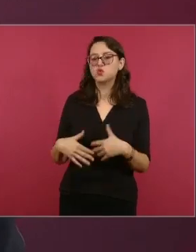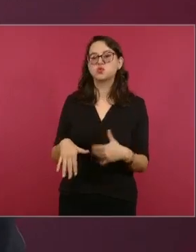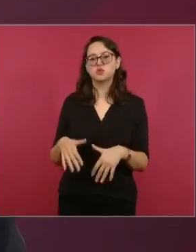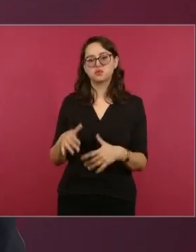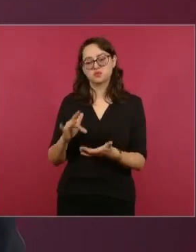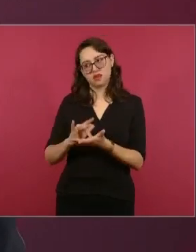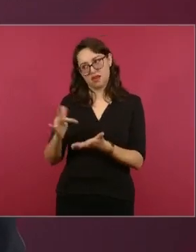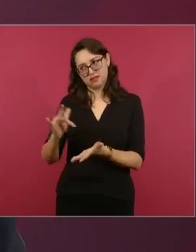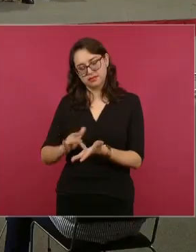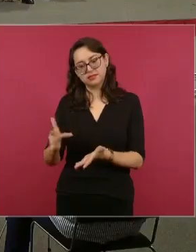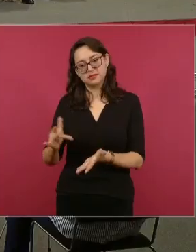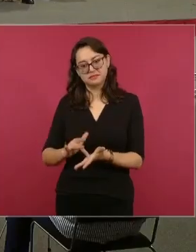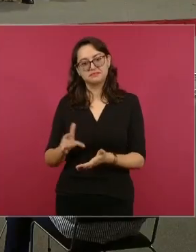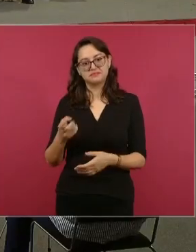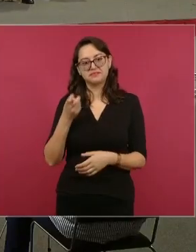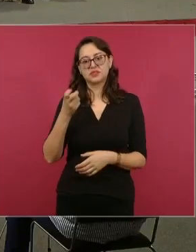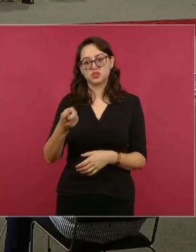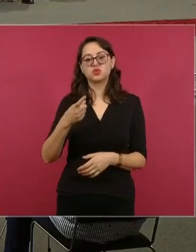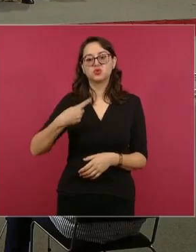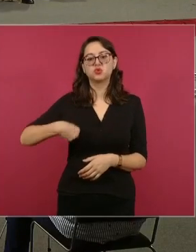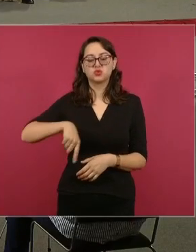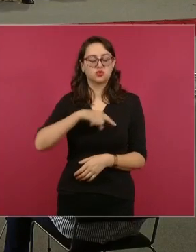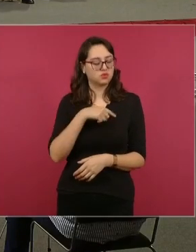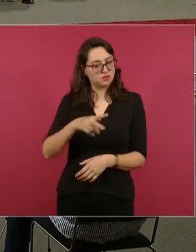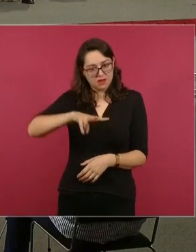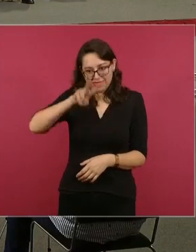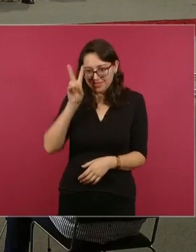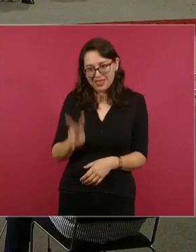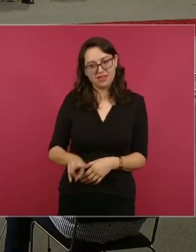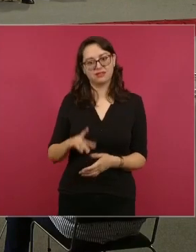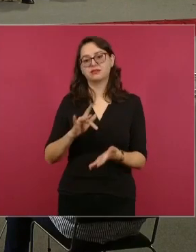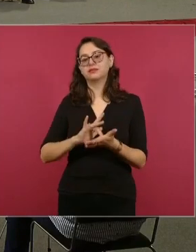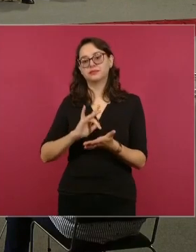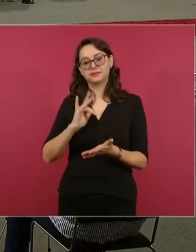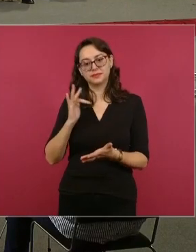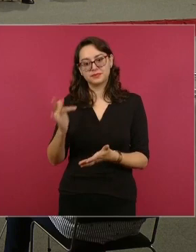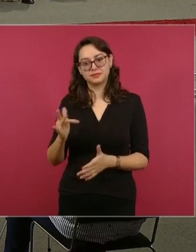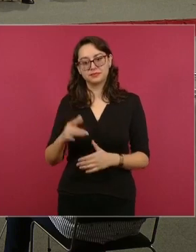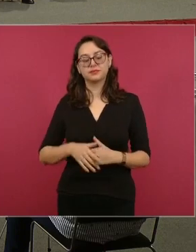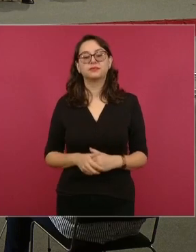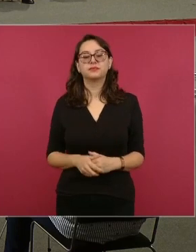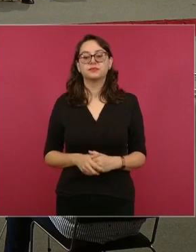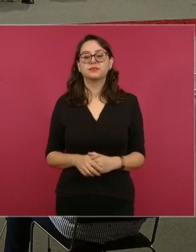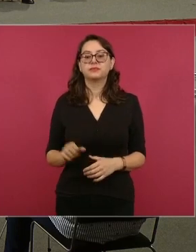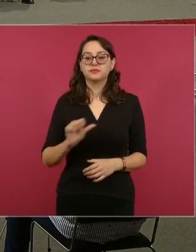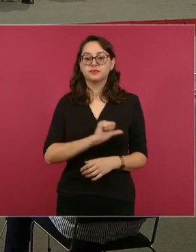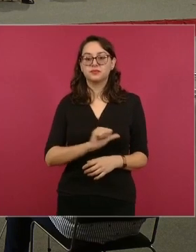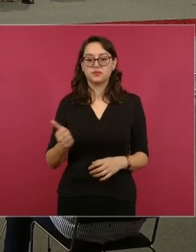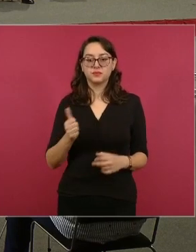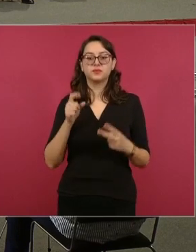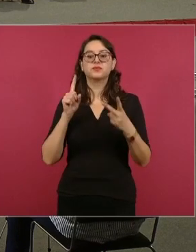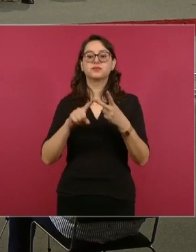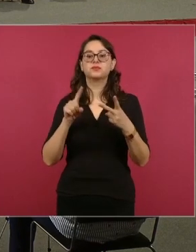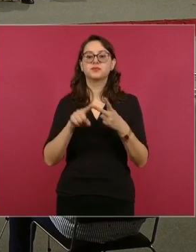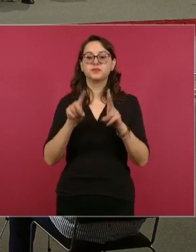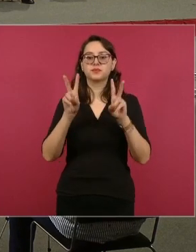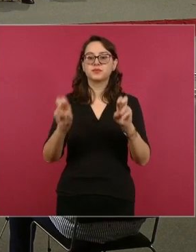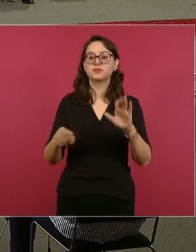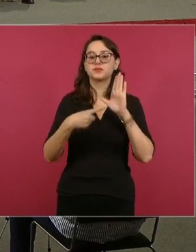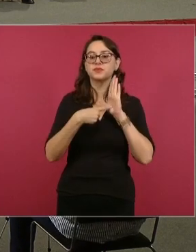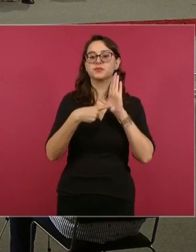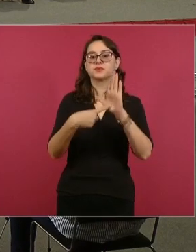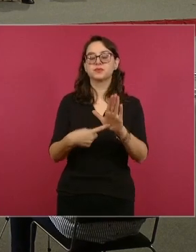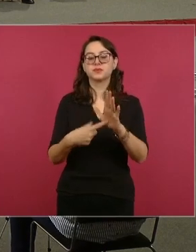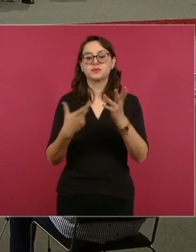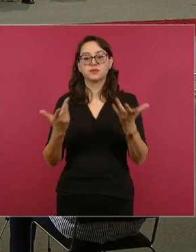su conocimiento. Entonces, estamos de verdad muy agradecidos. El otro reporte que tenemos el día de hoy tiene que ver